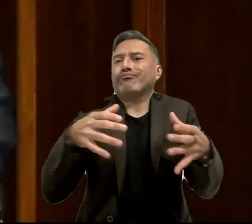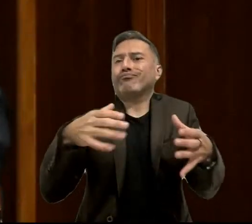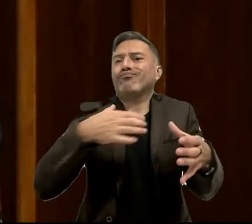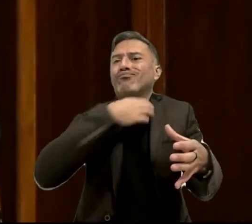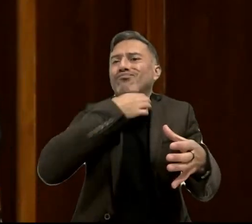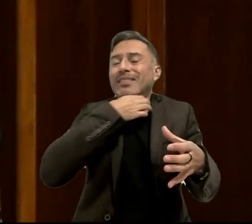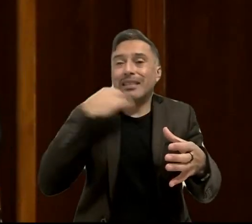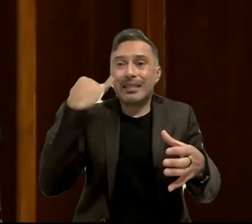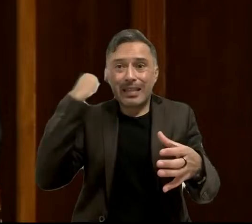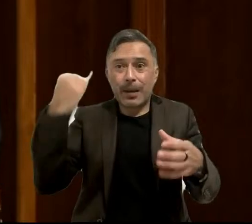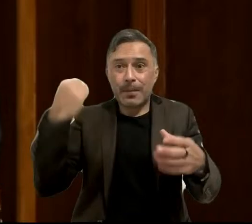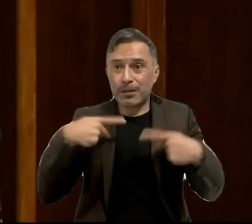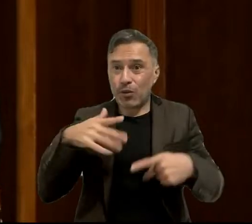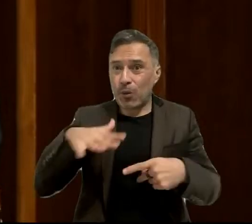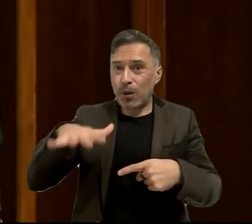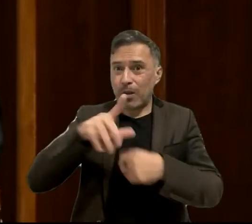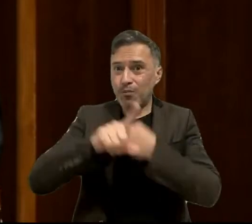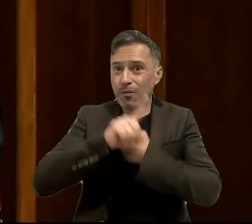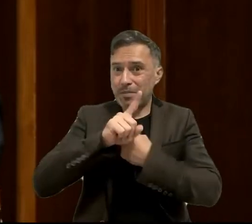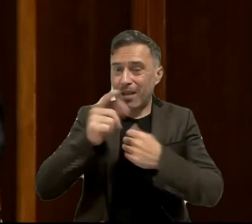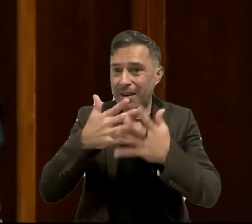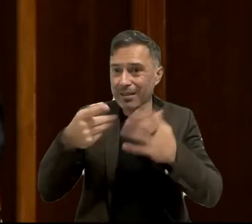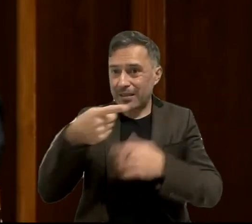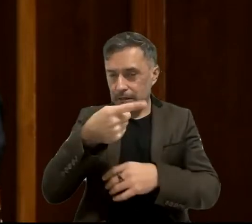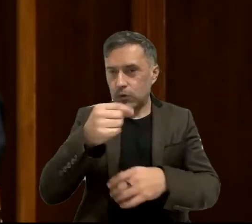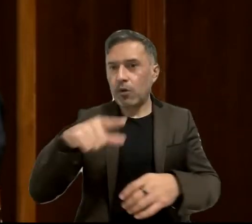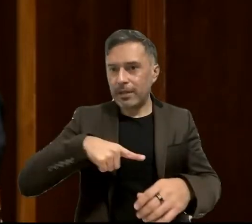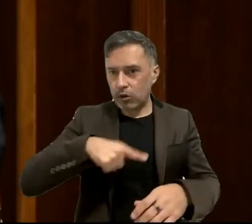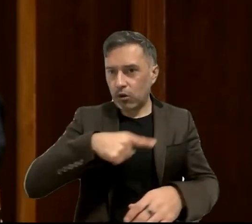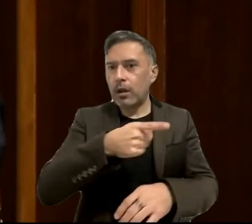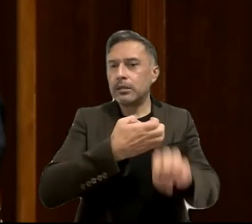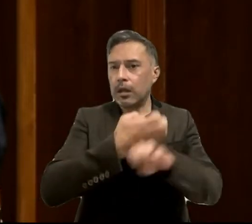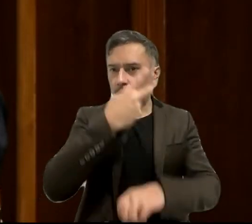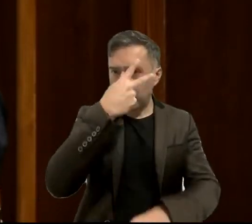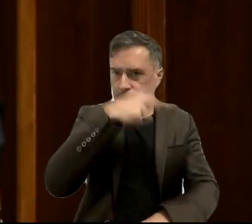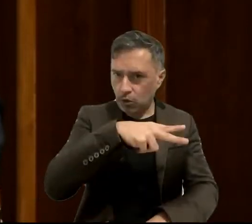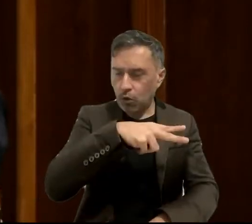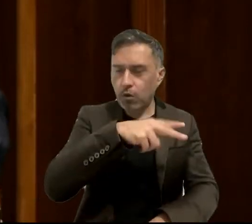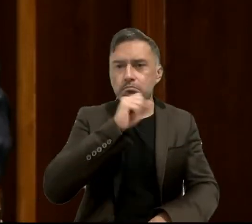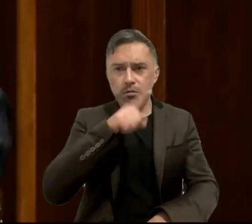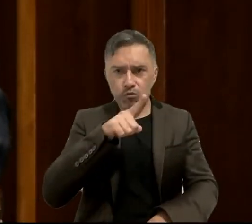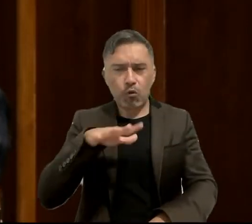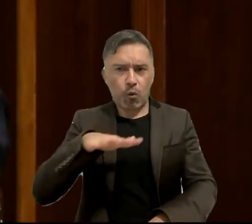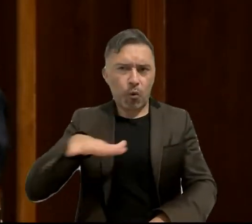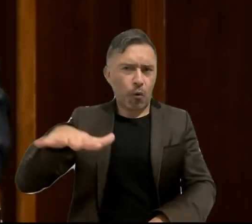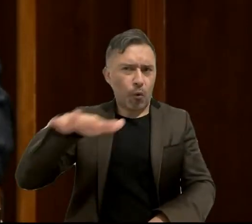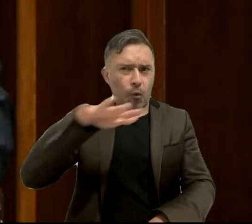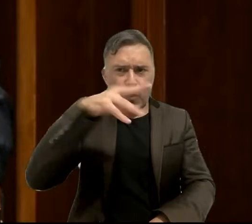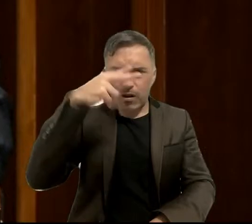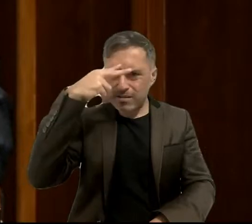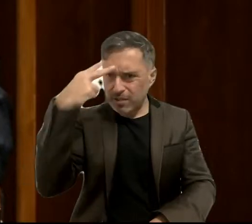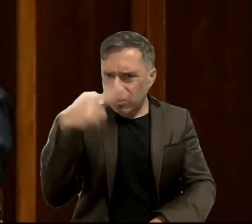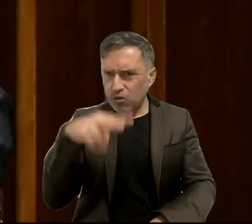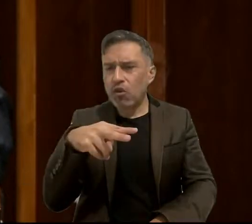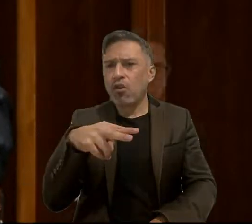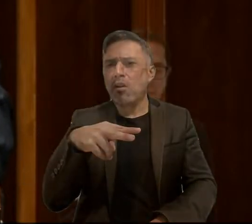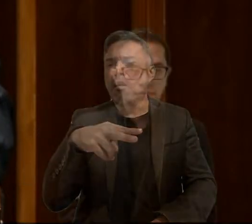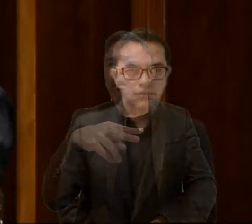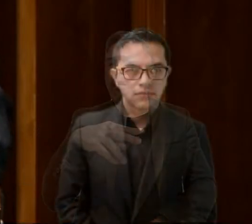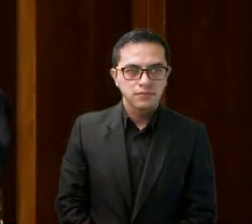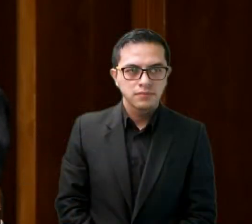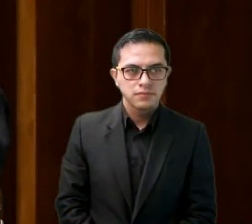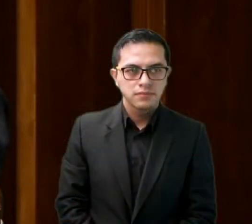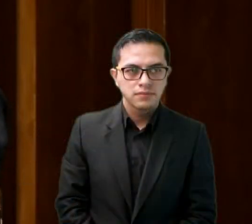todo el Estado mexicano y el Estado de México en particular, con todas sus áreas de